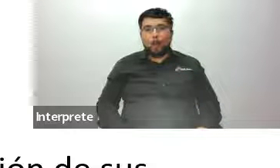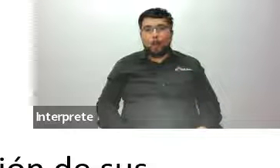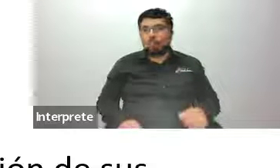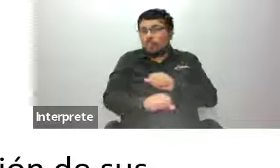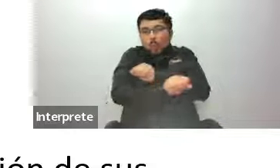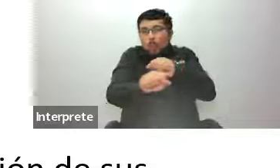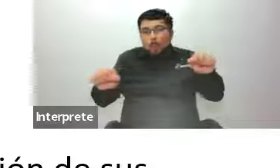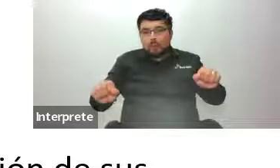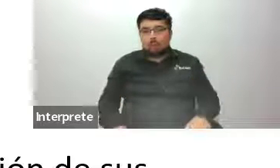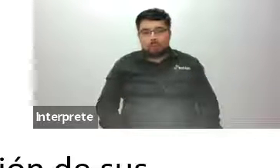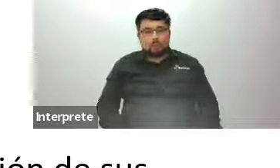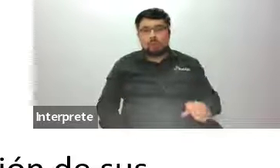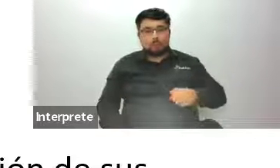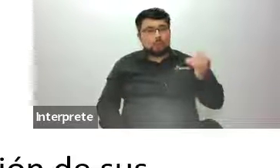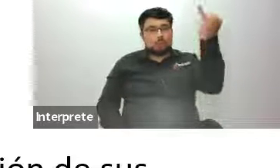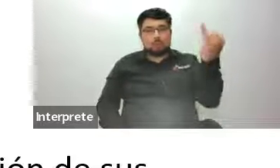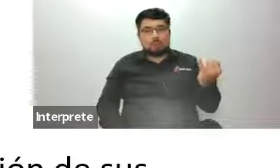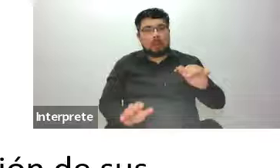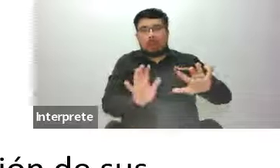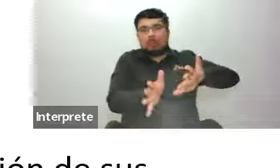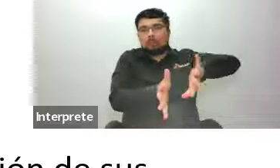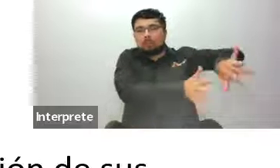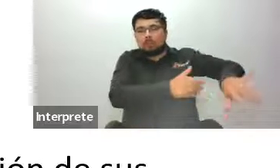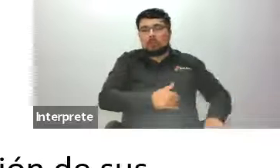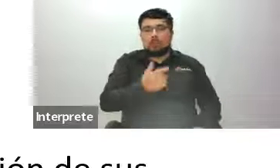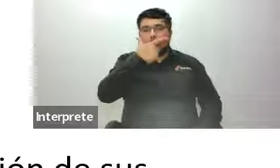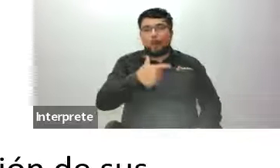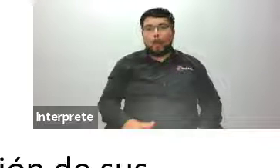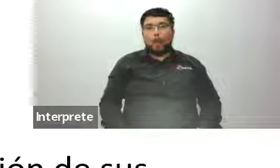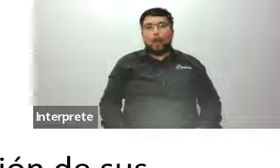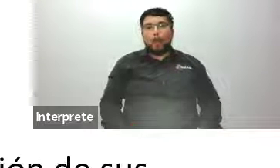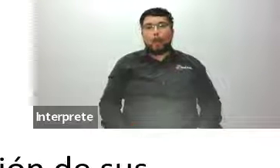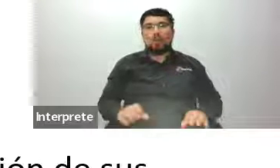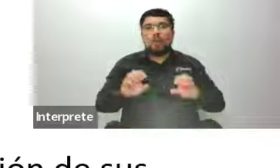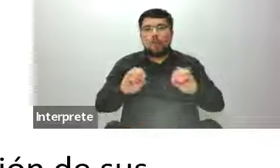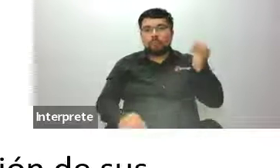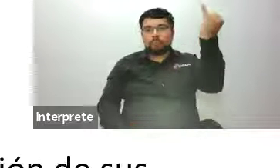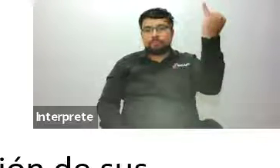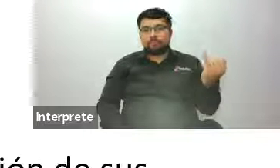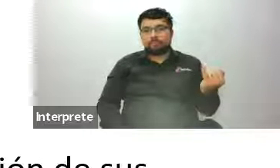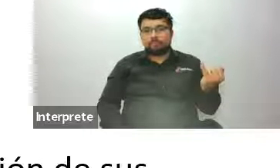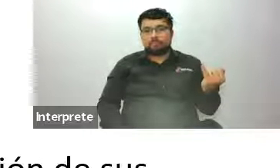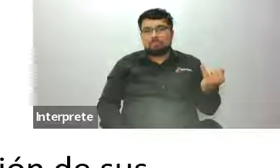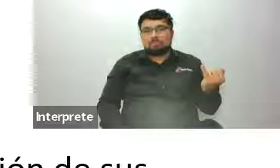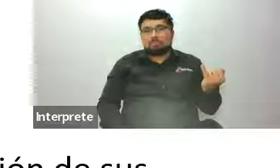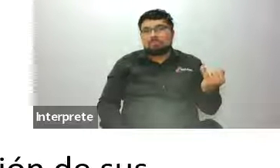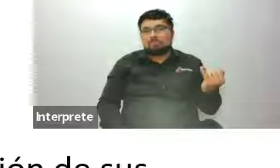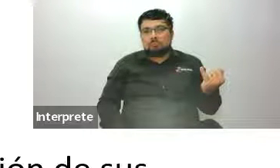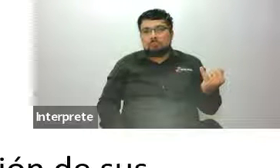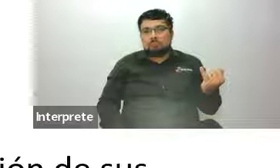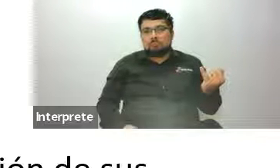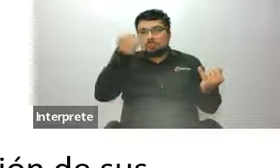sin mover la mano, porque no se entendería. Ni tampoco podría ser solo mover la mano sin hacer la expresión